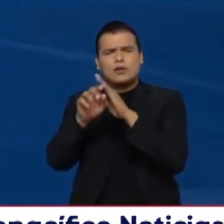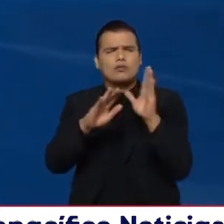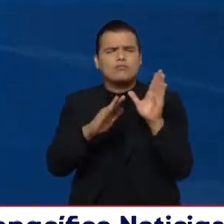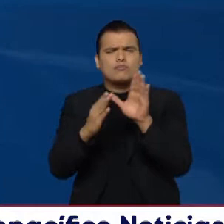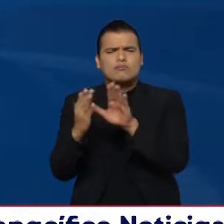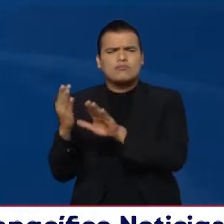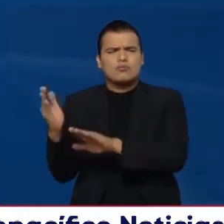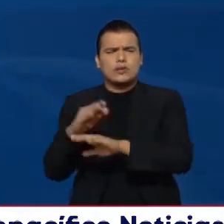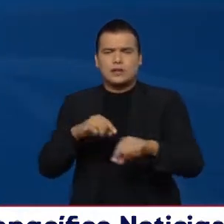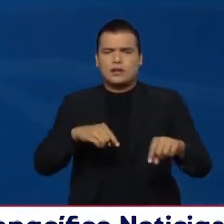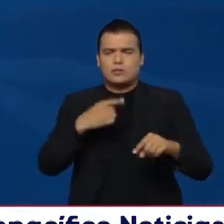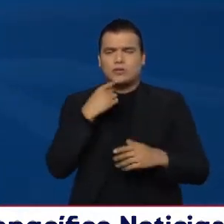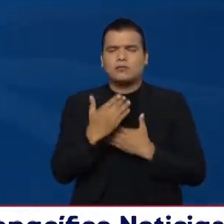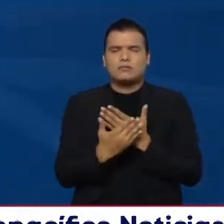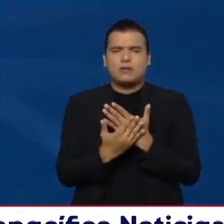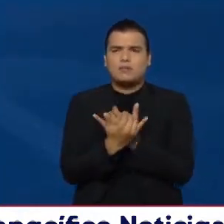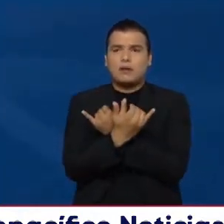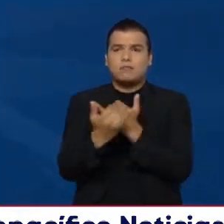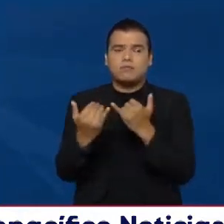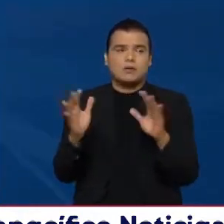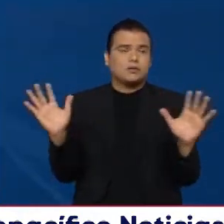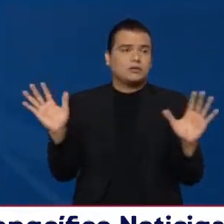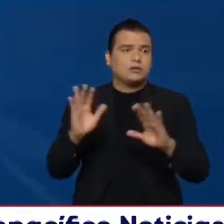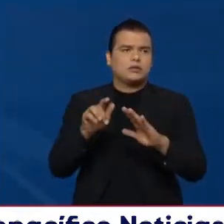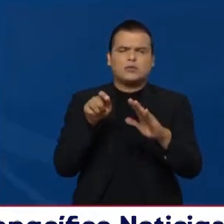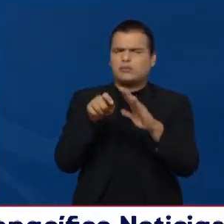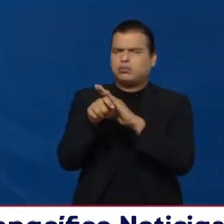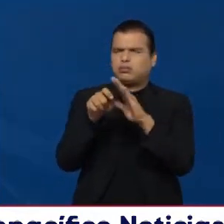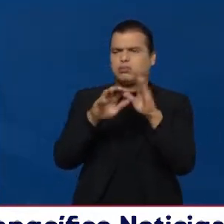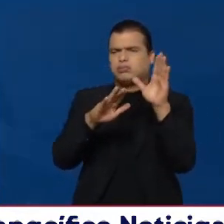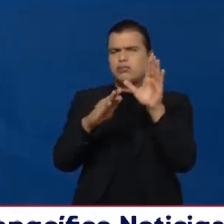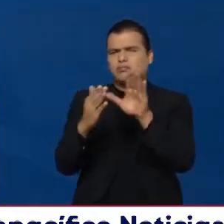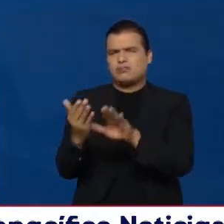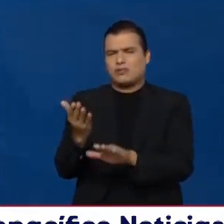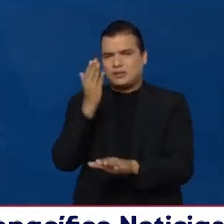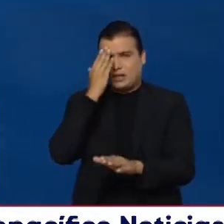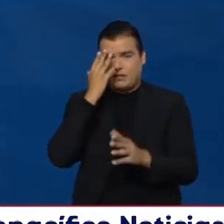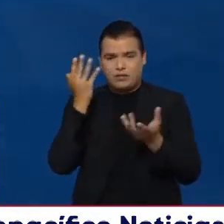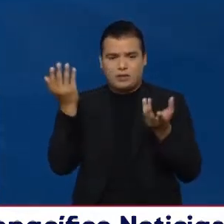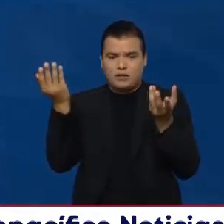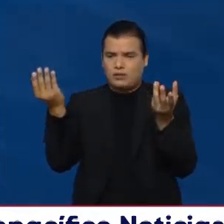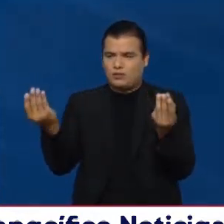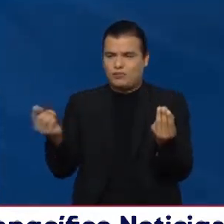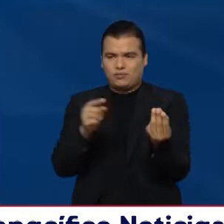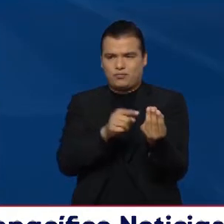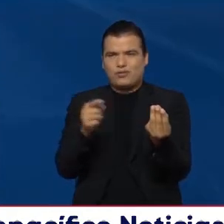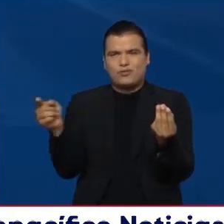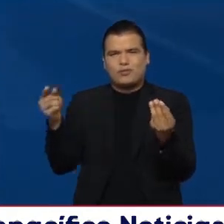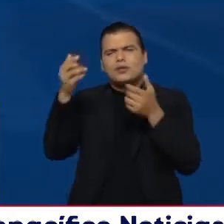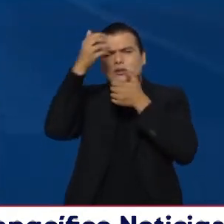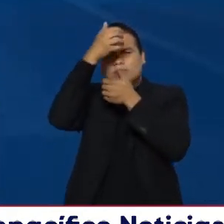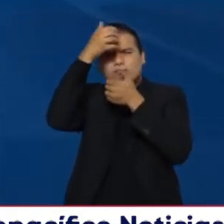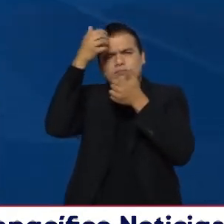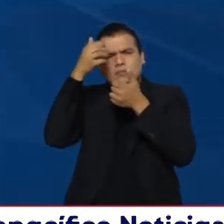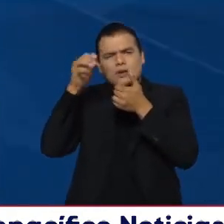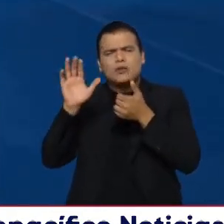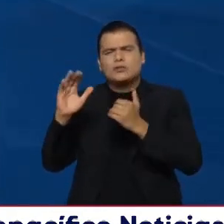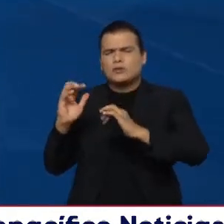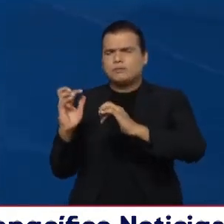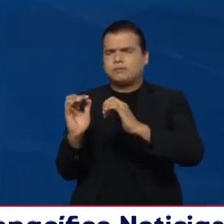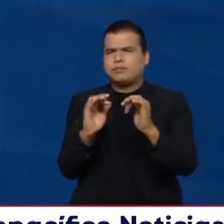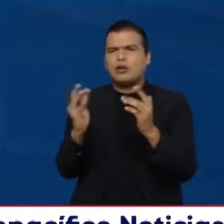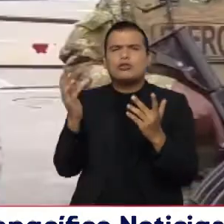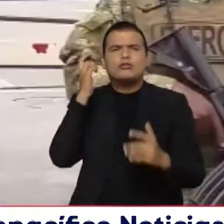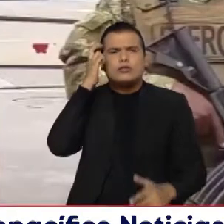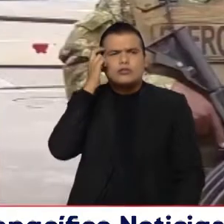las autoridades en esta región del país, lo sucedido tras las confrontaciones armadas entre organizaciones al margen de la ley en zona rural del Chocó.